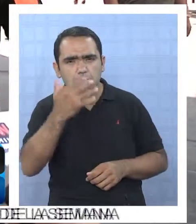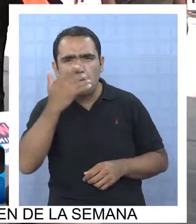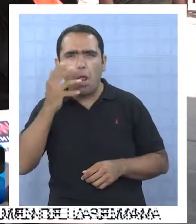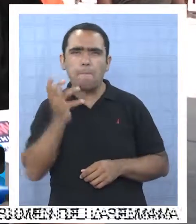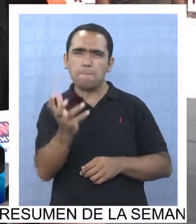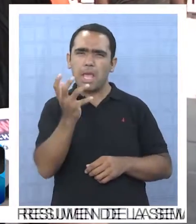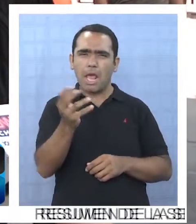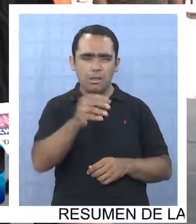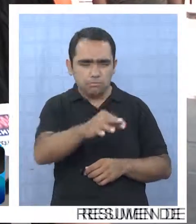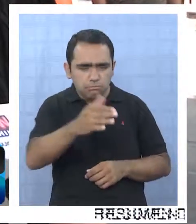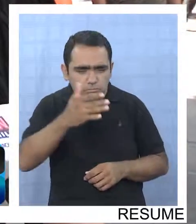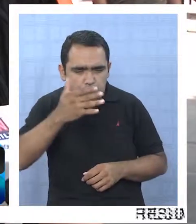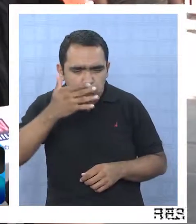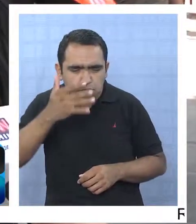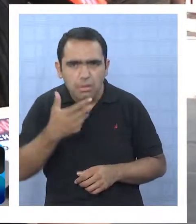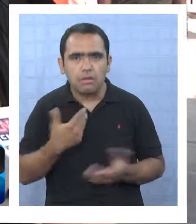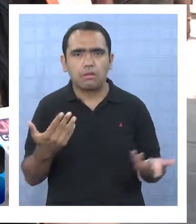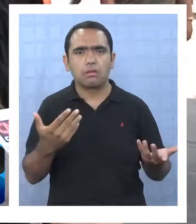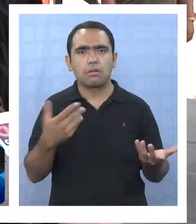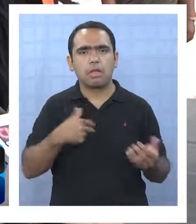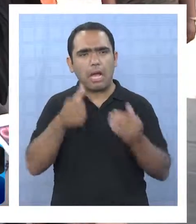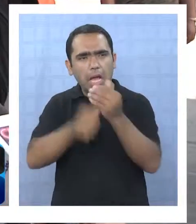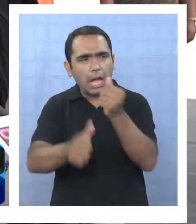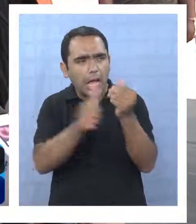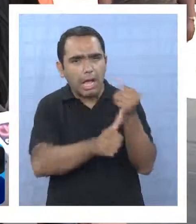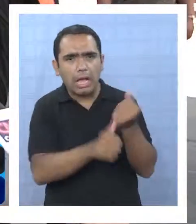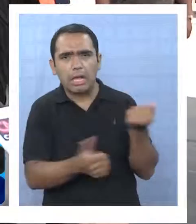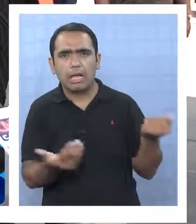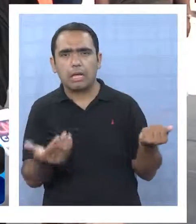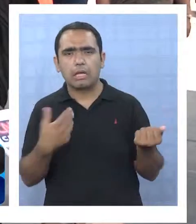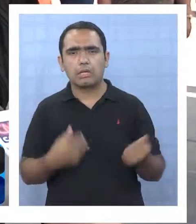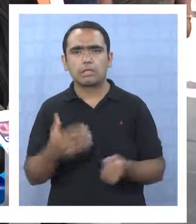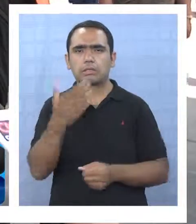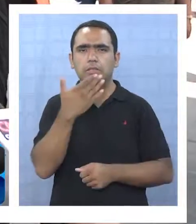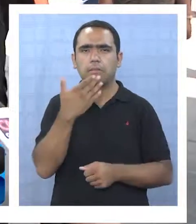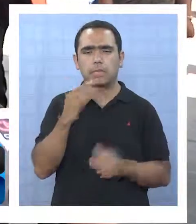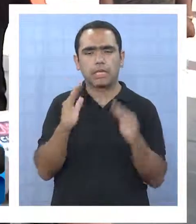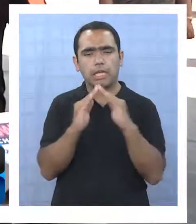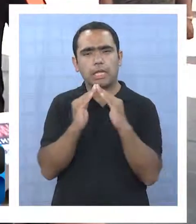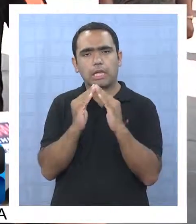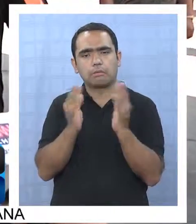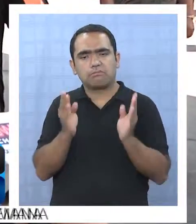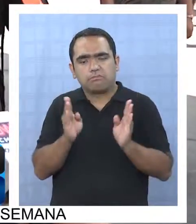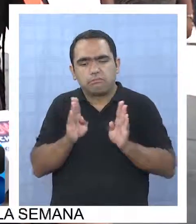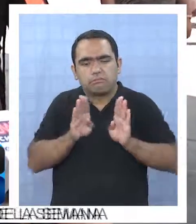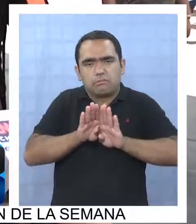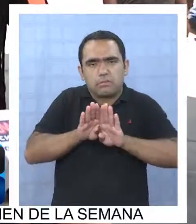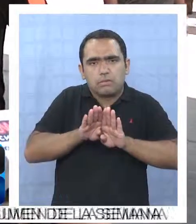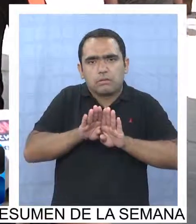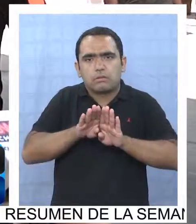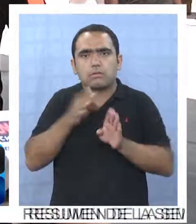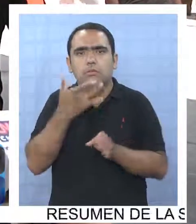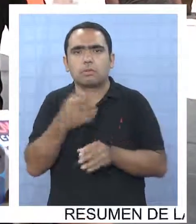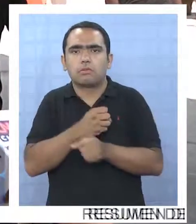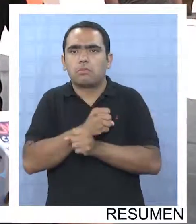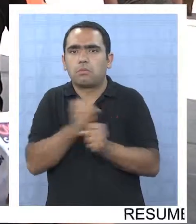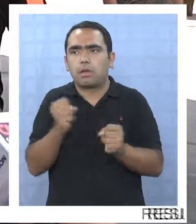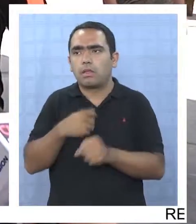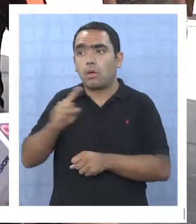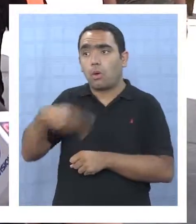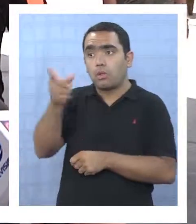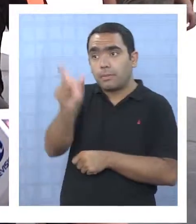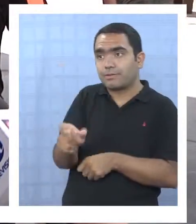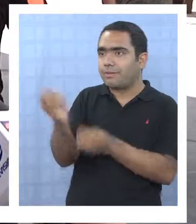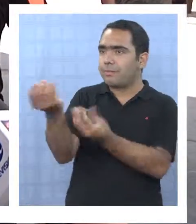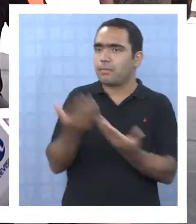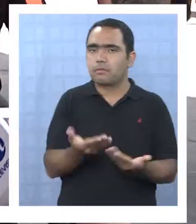decir de otra forma. En la noche tenemos que dormir encerrados en nuestras casas, porque no podemos llevar ni siquiera una visita, porque el